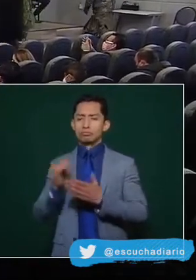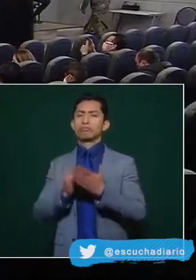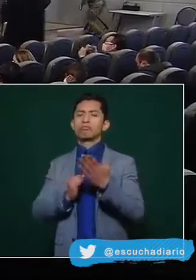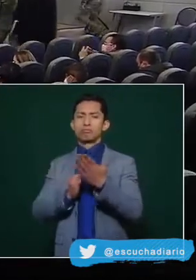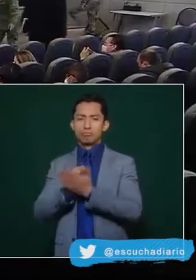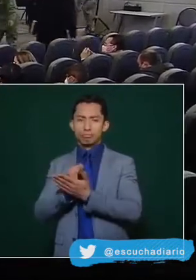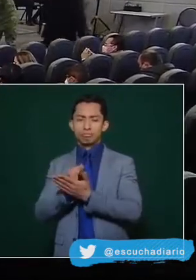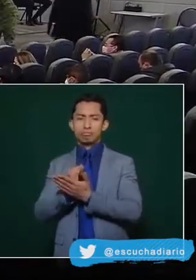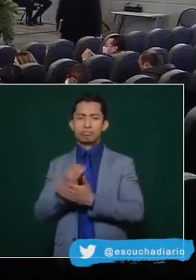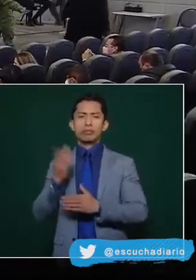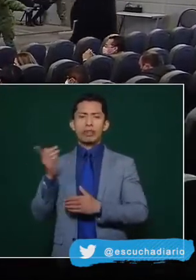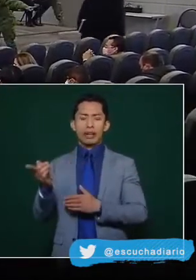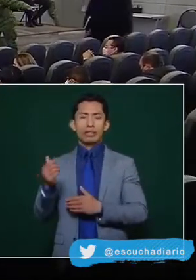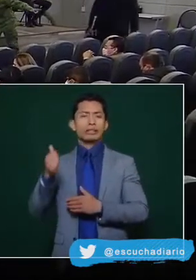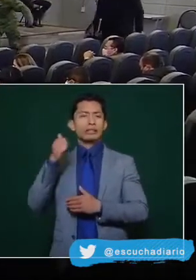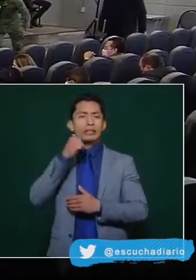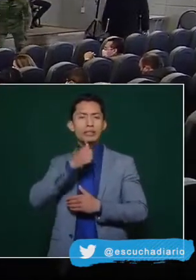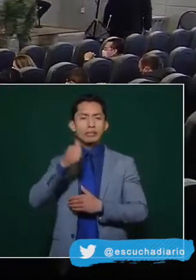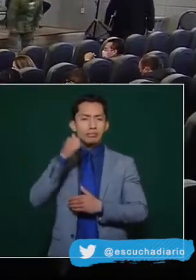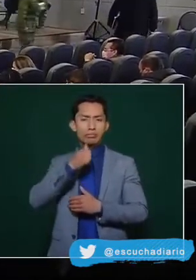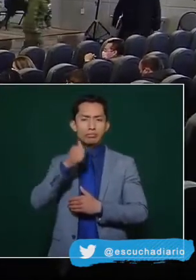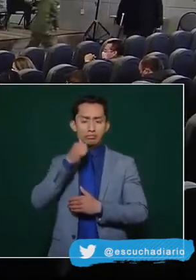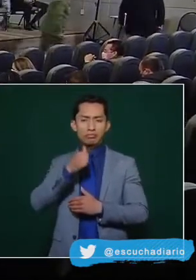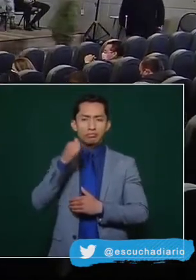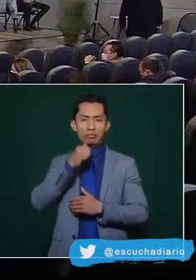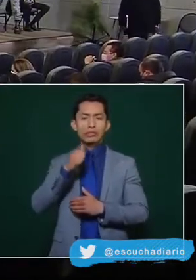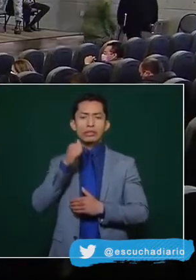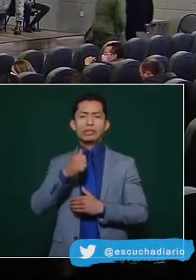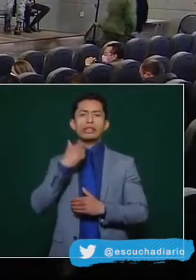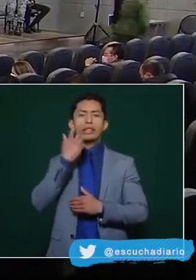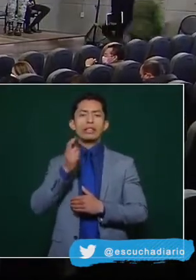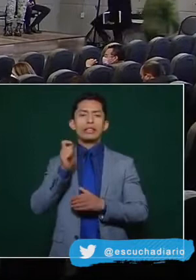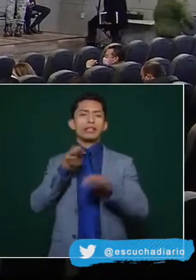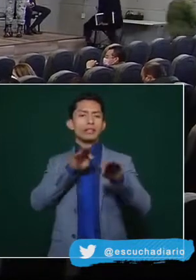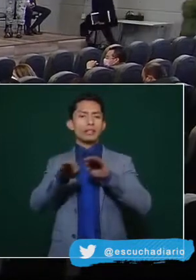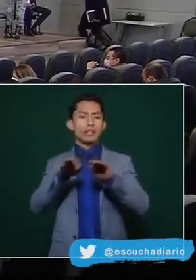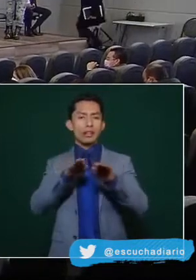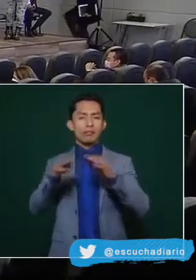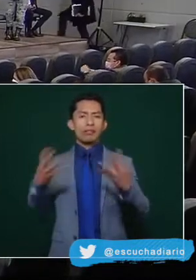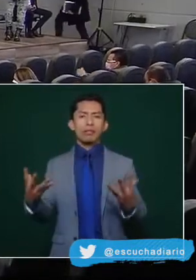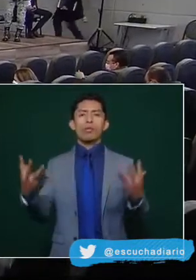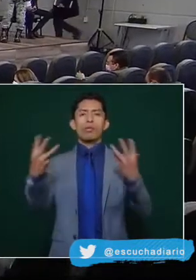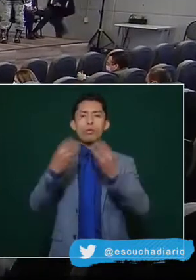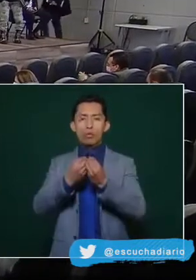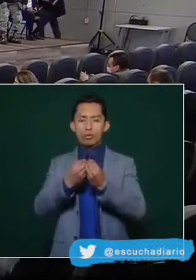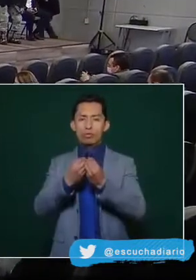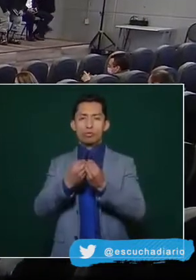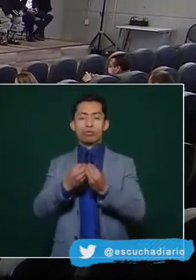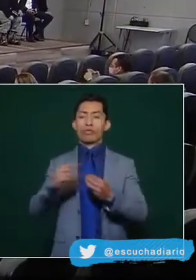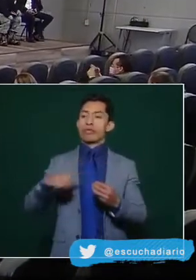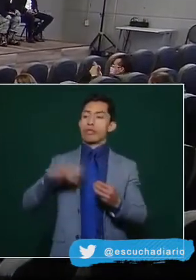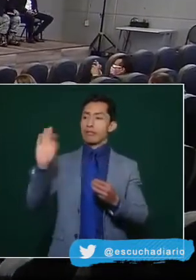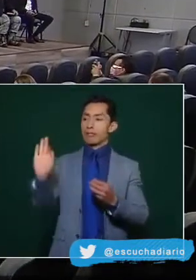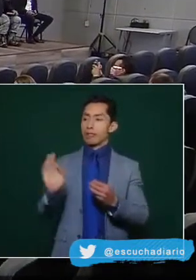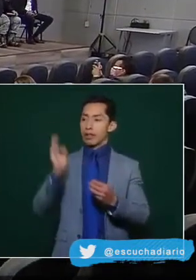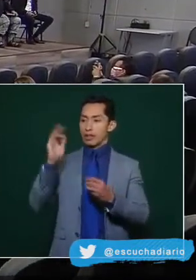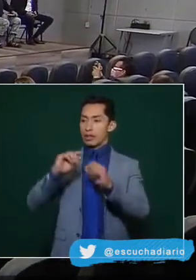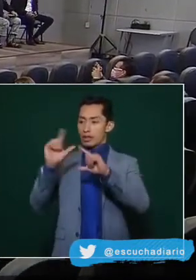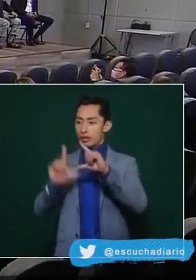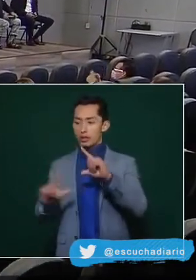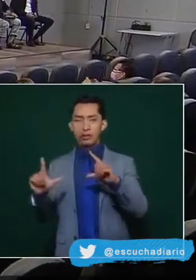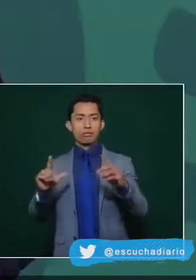de hidrocarburos y gas que corren por la entidad. Sin embargo, se han recuperado más de 6 millones de litros de combustible robado.